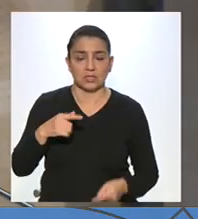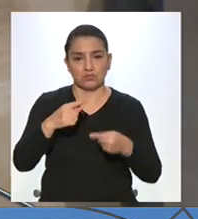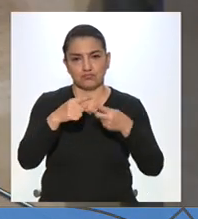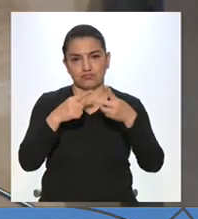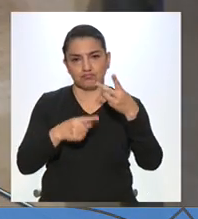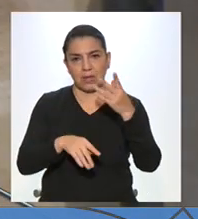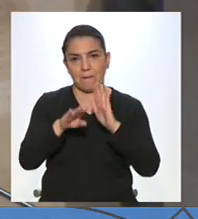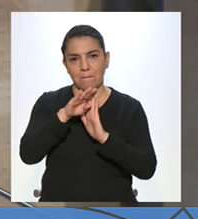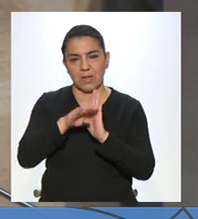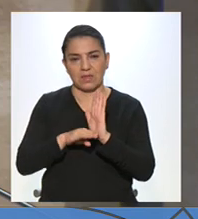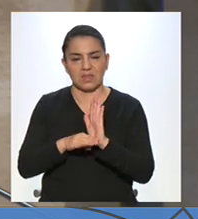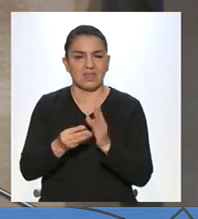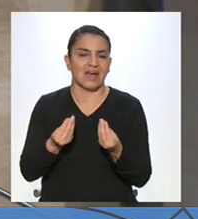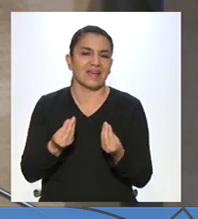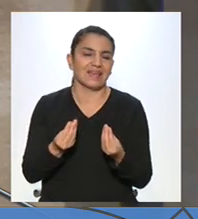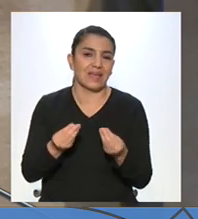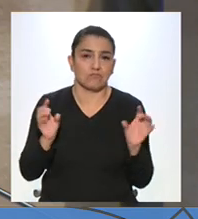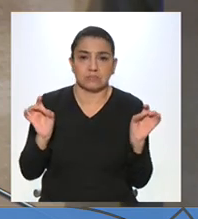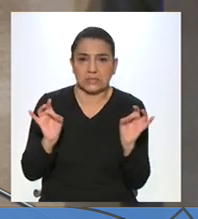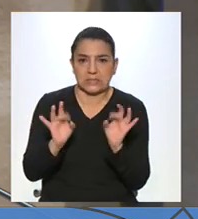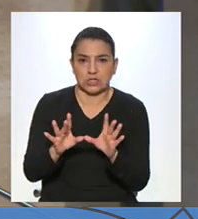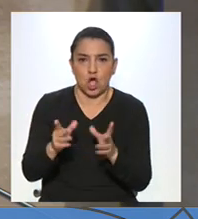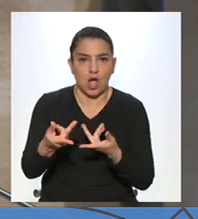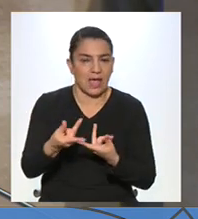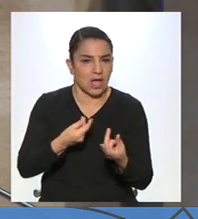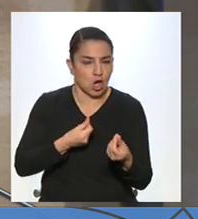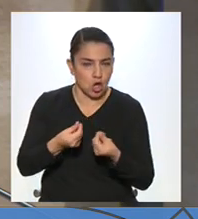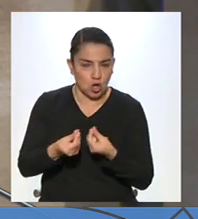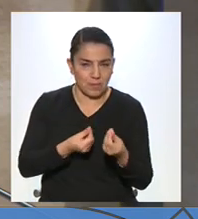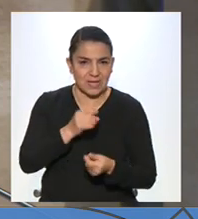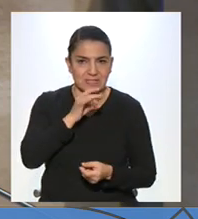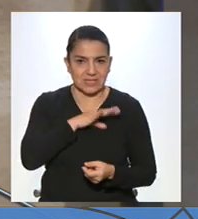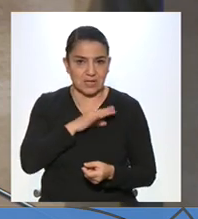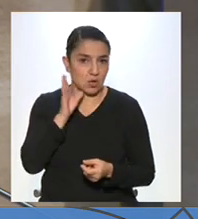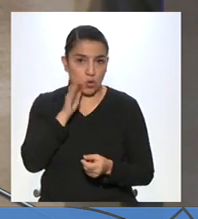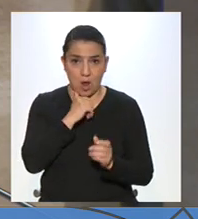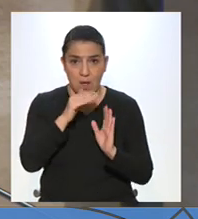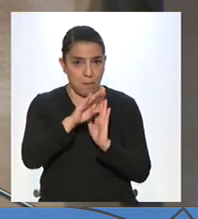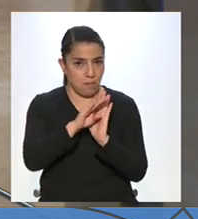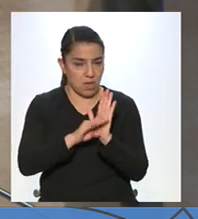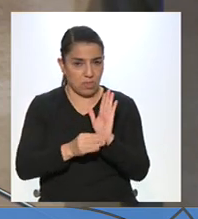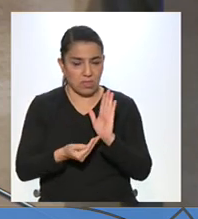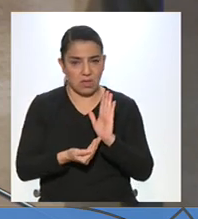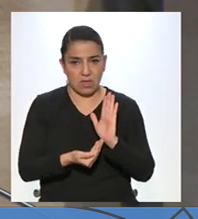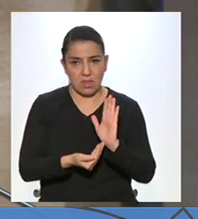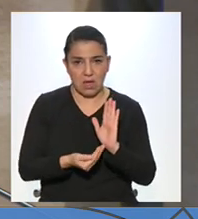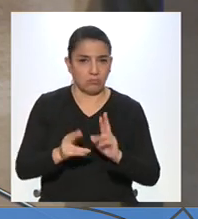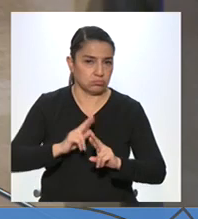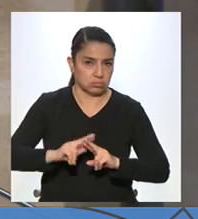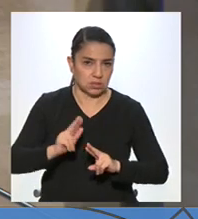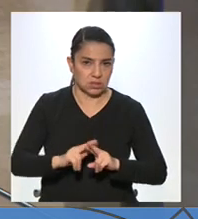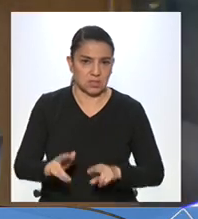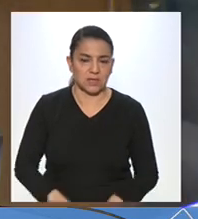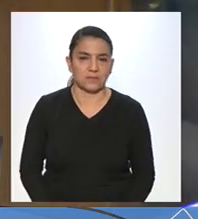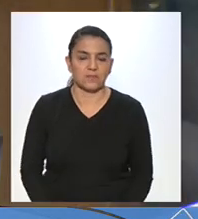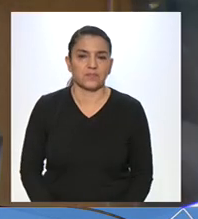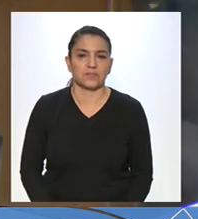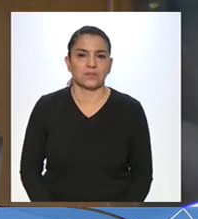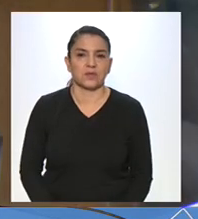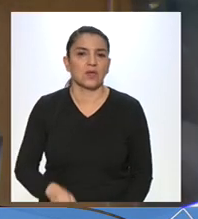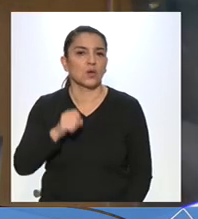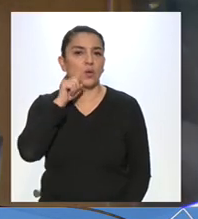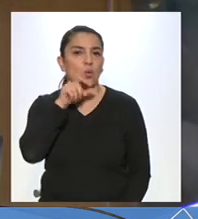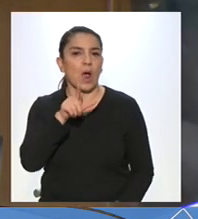estas medidas, qué es lo que habría pasado con la economía chilena si estas medidas no hubieran estado en aplicación y cuáles de ellas